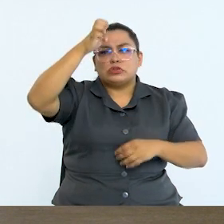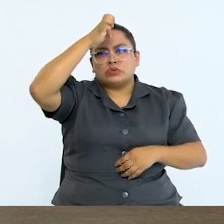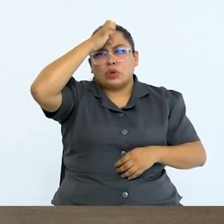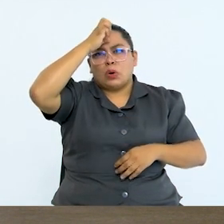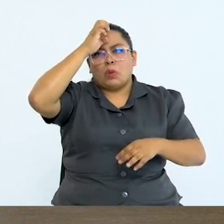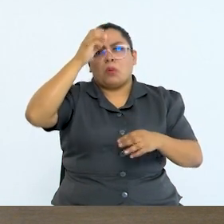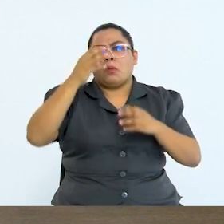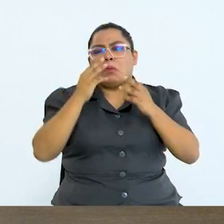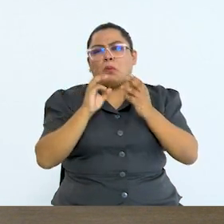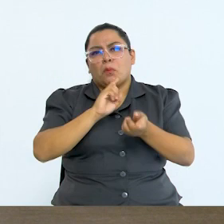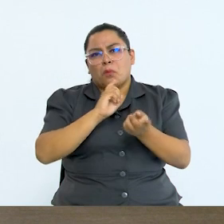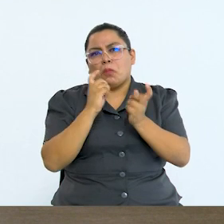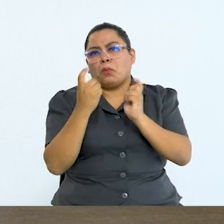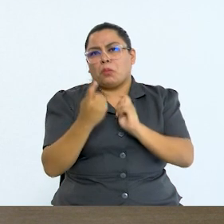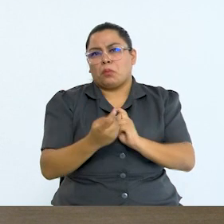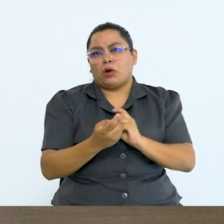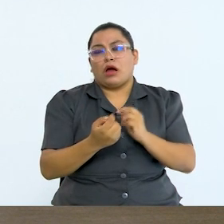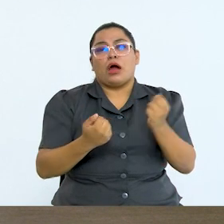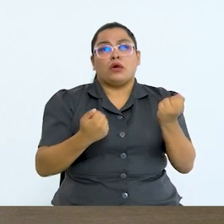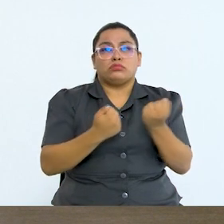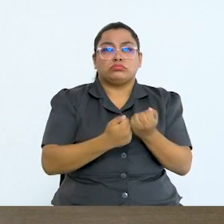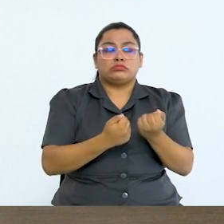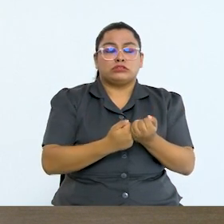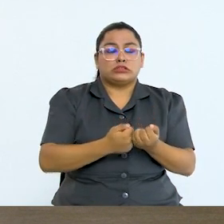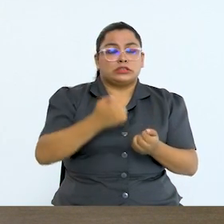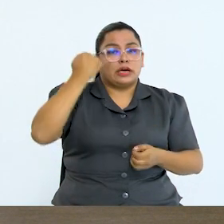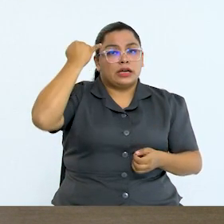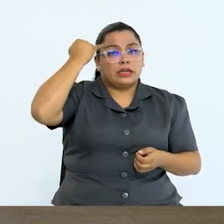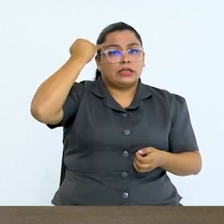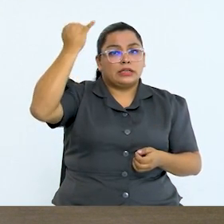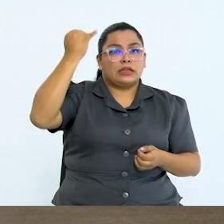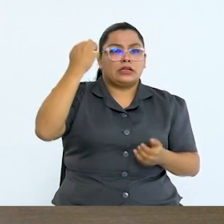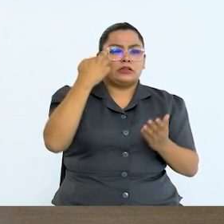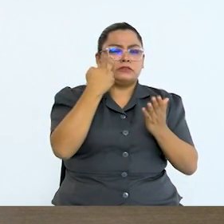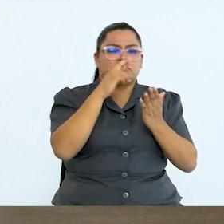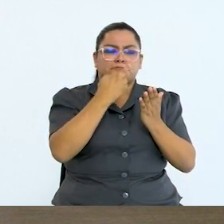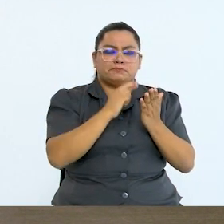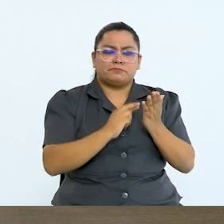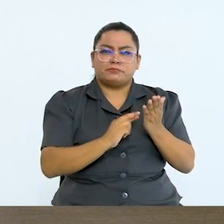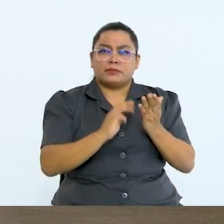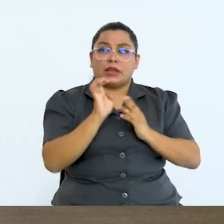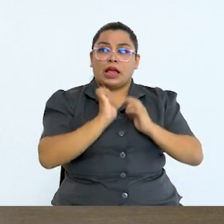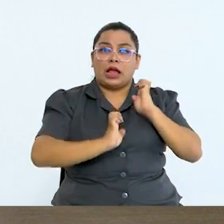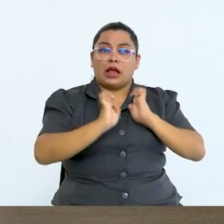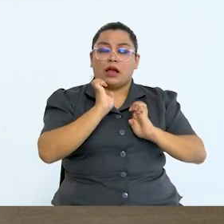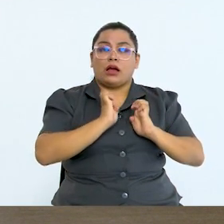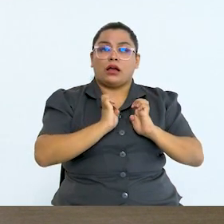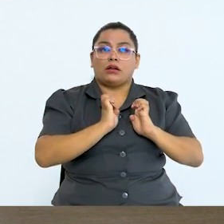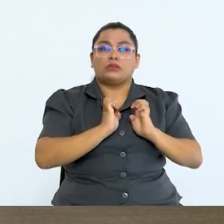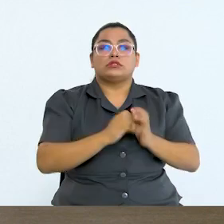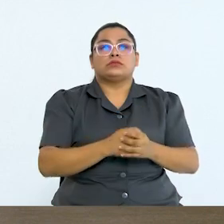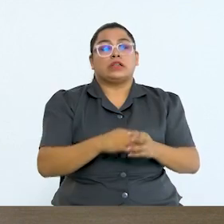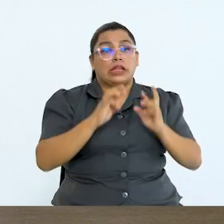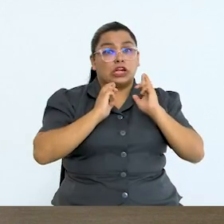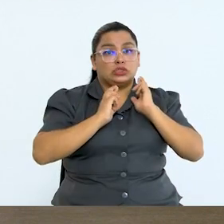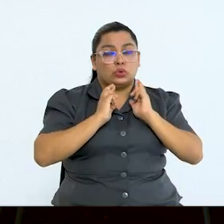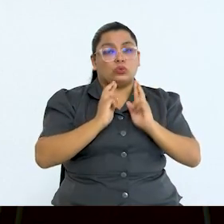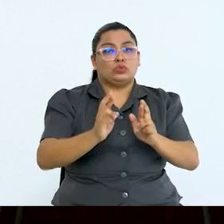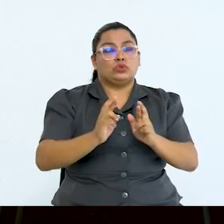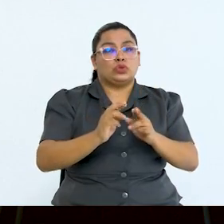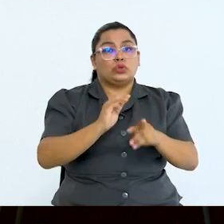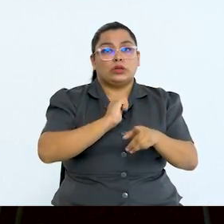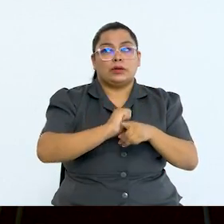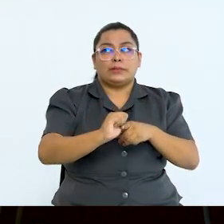decir, proporcionarle al estudiante un criterio de verificación de la solución de los ejercicios. En